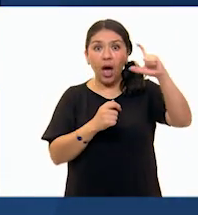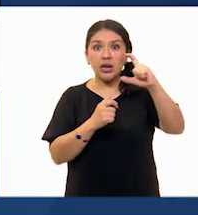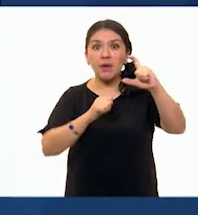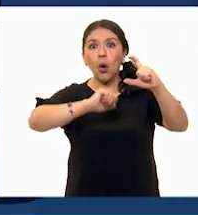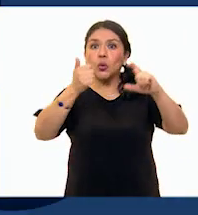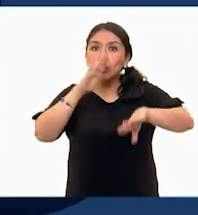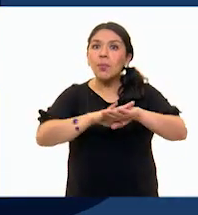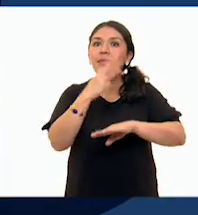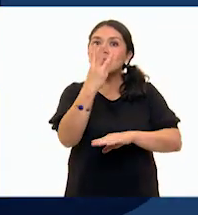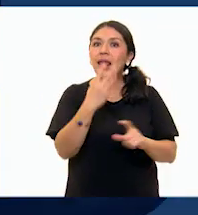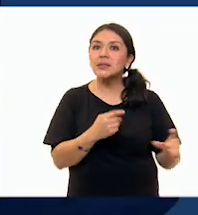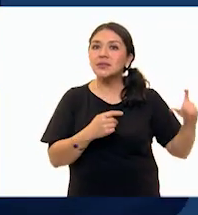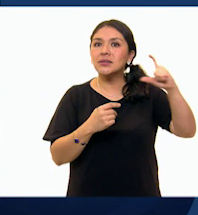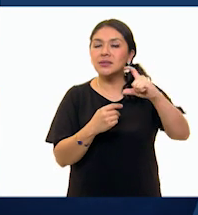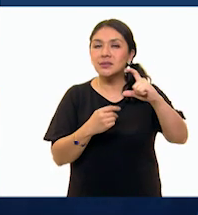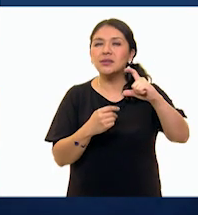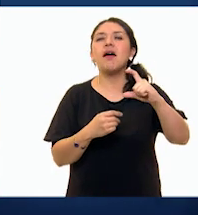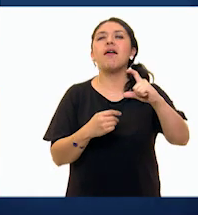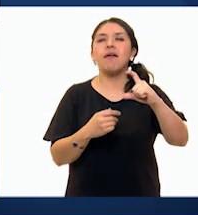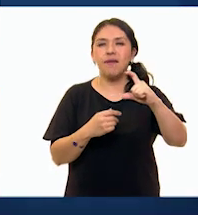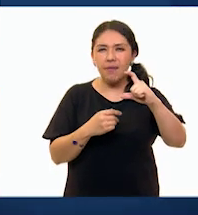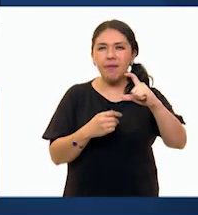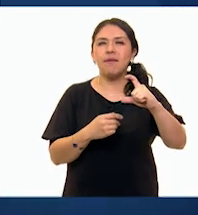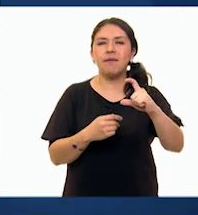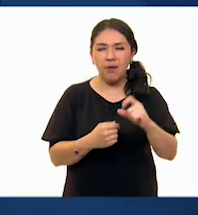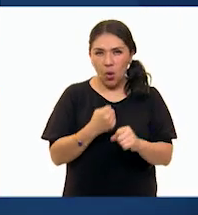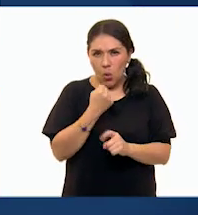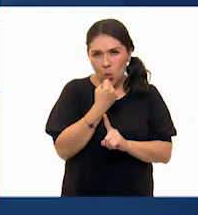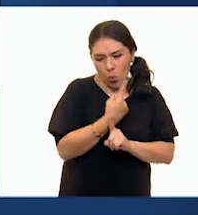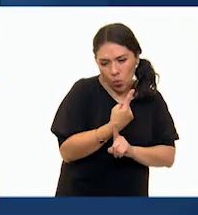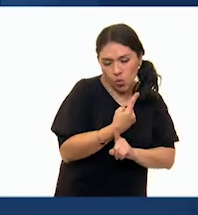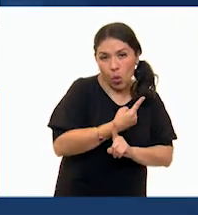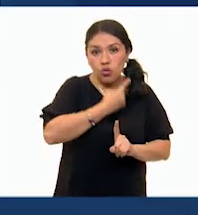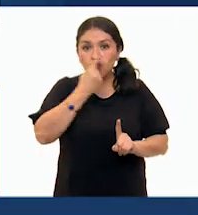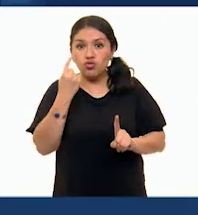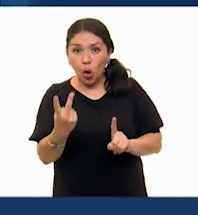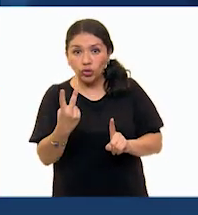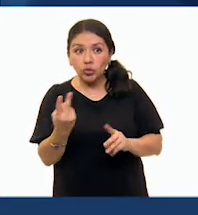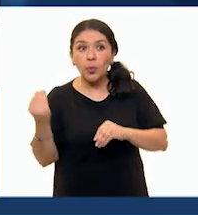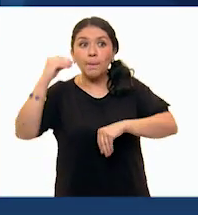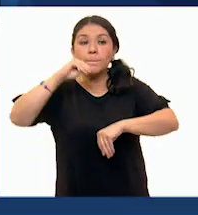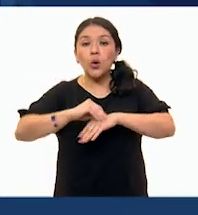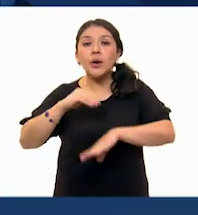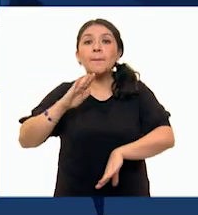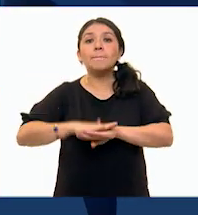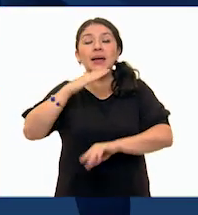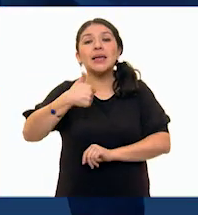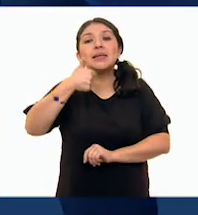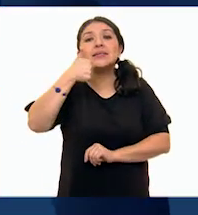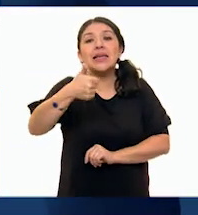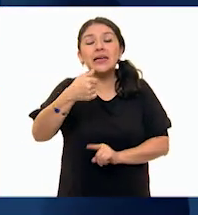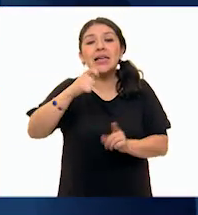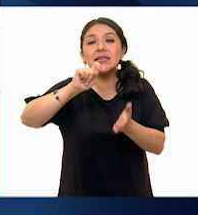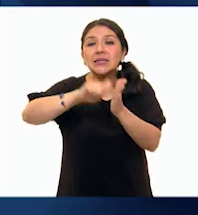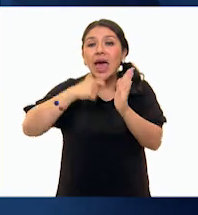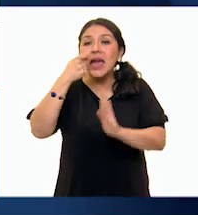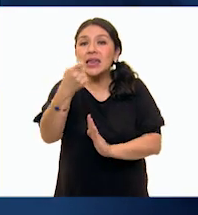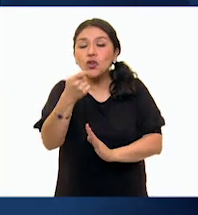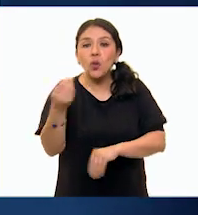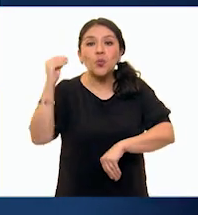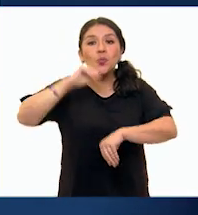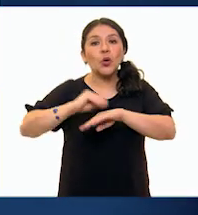cerillos. Entonces, de la figura 1 a la figura 2, se aumentaron en total 6 cerillos